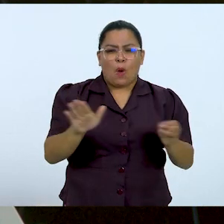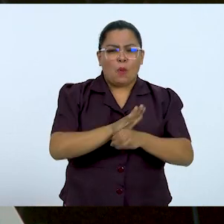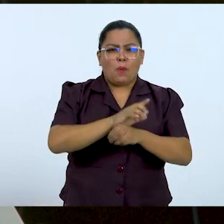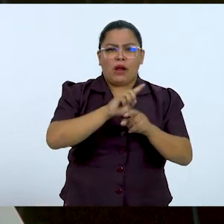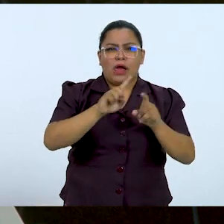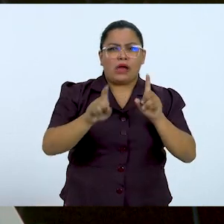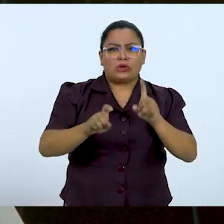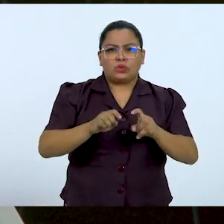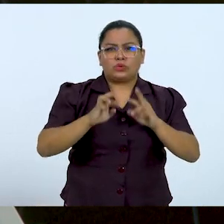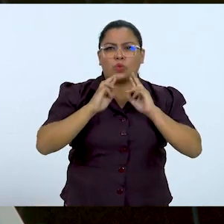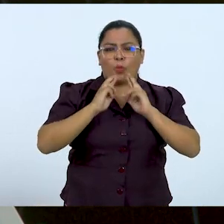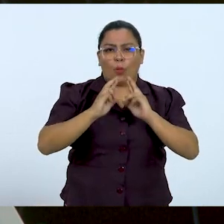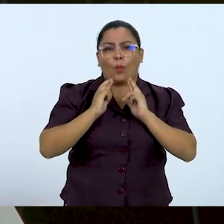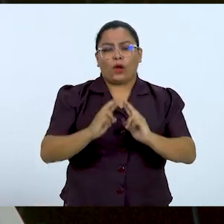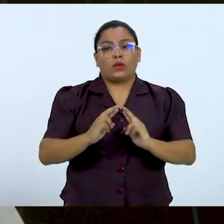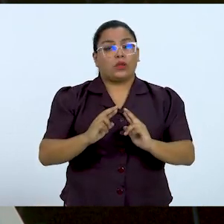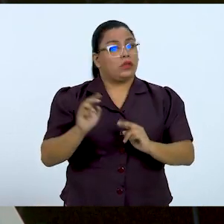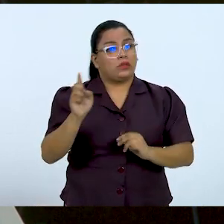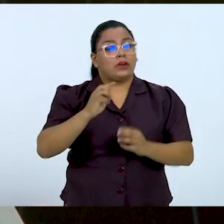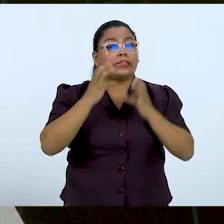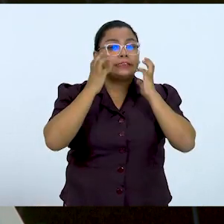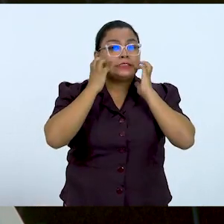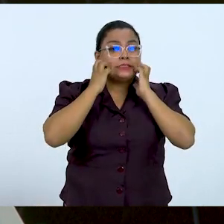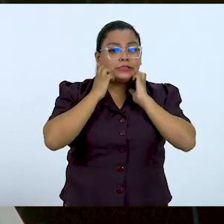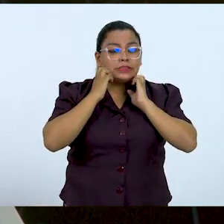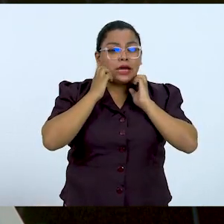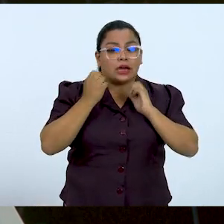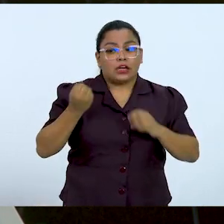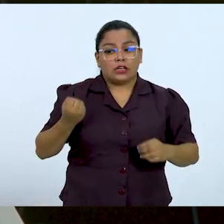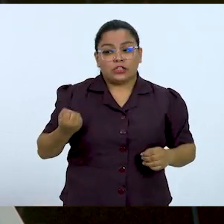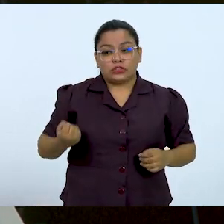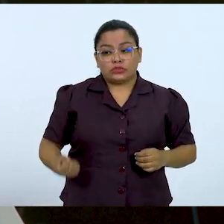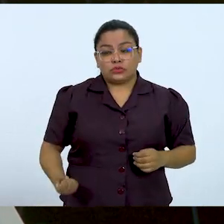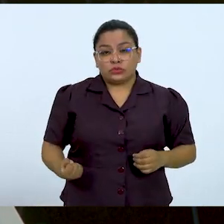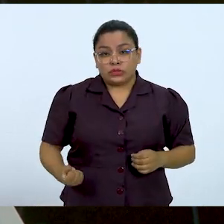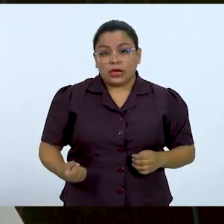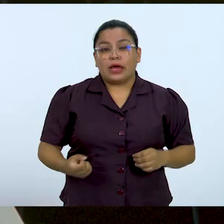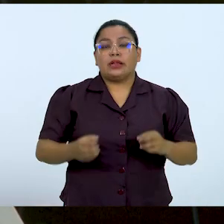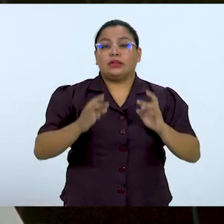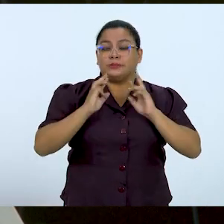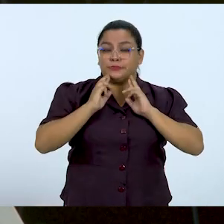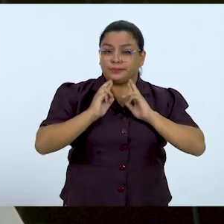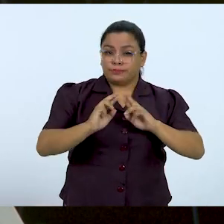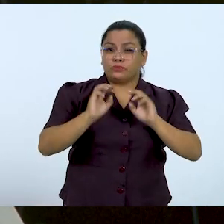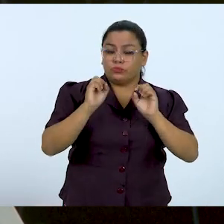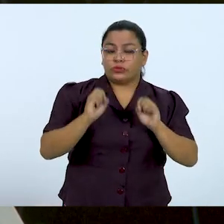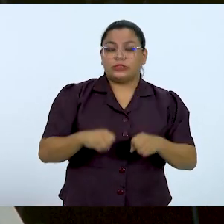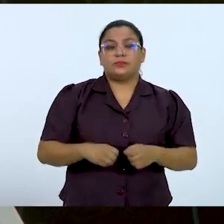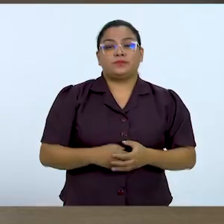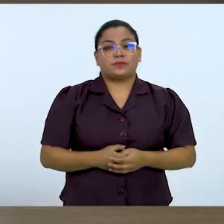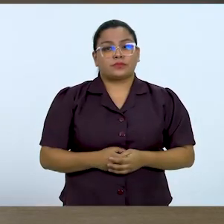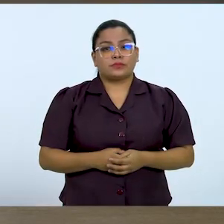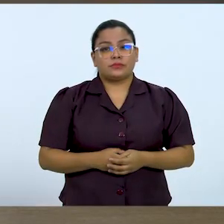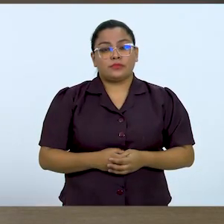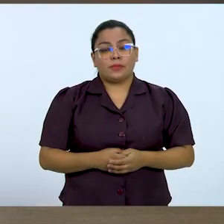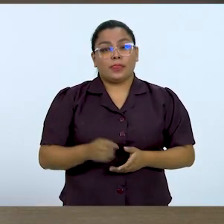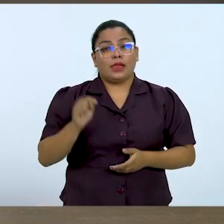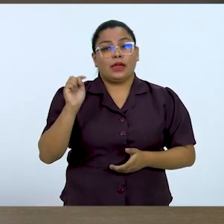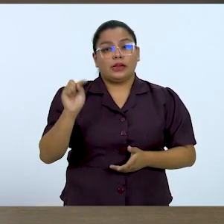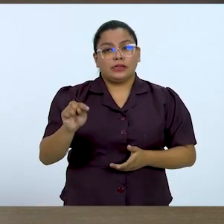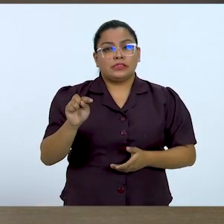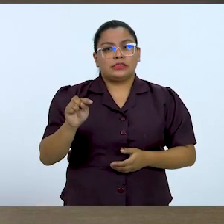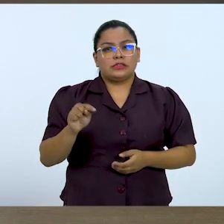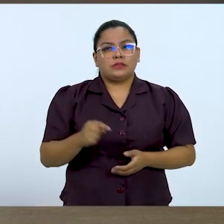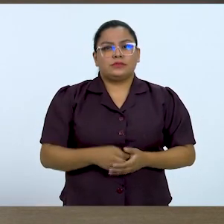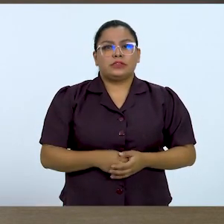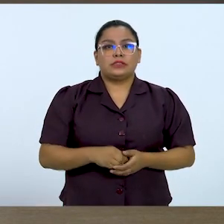resolver todos los ejercicios, sino garantizar que sea el estudiante quien los resuelva. Todo